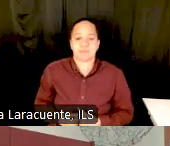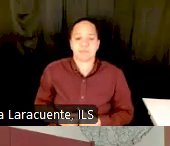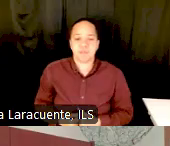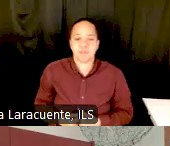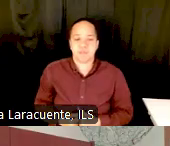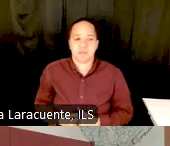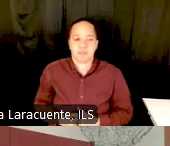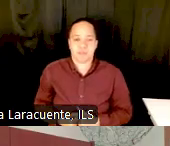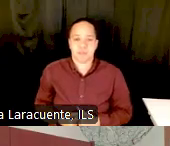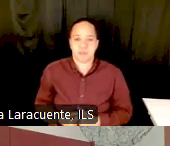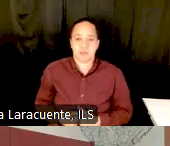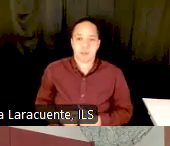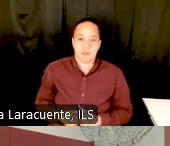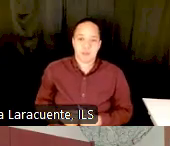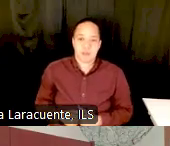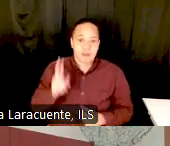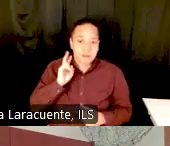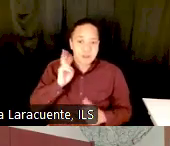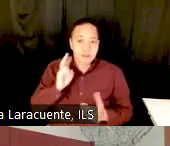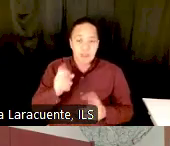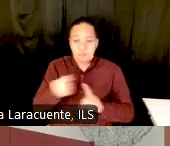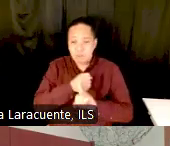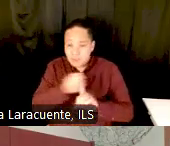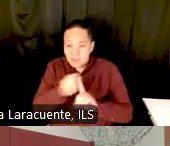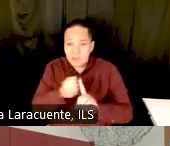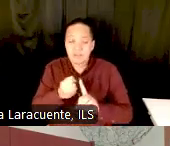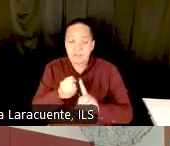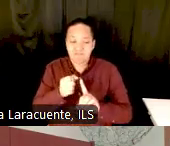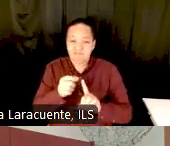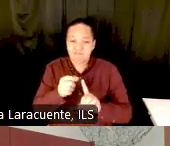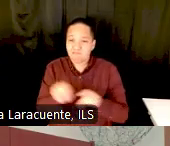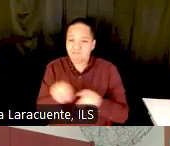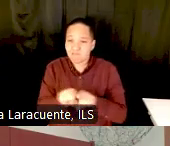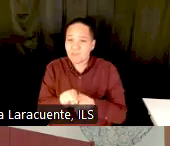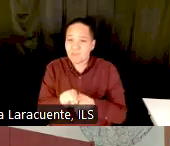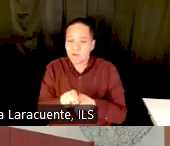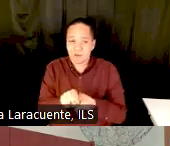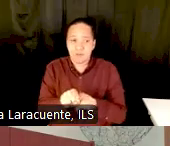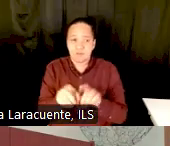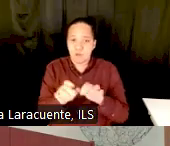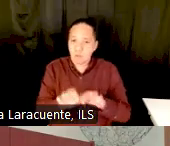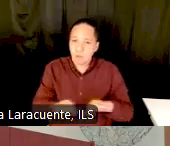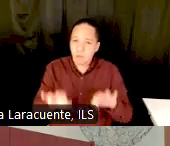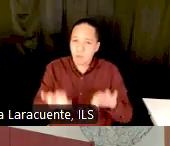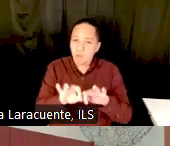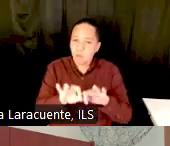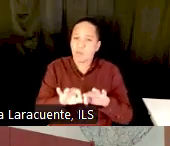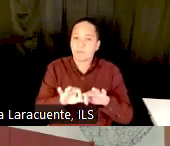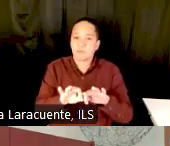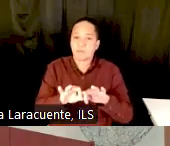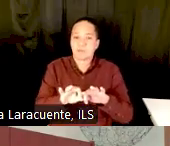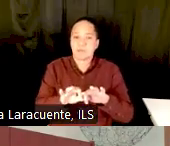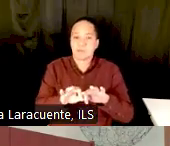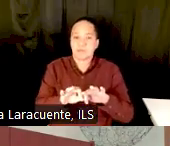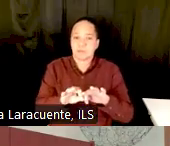Las víctimas de maltrato, negligencia, también tienen una presencia importante en nuestra